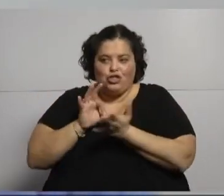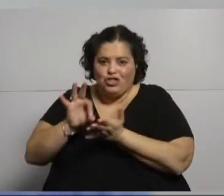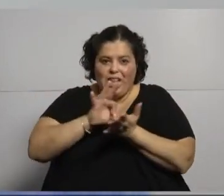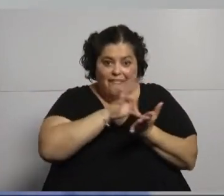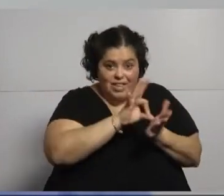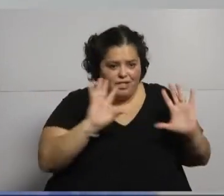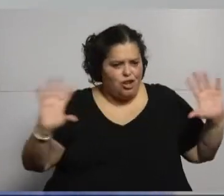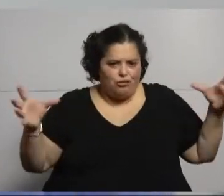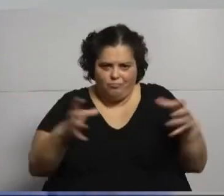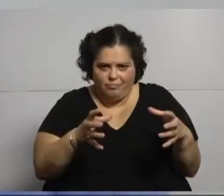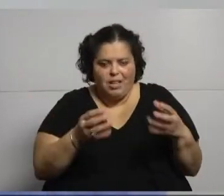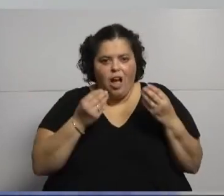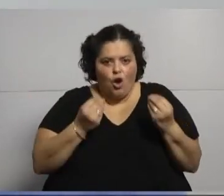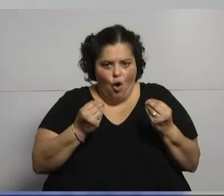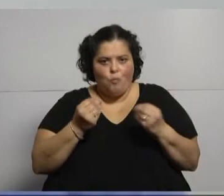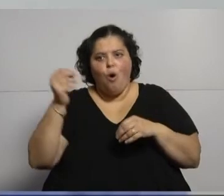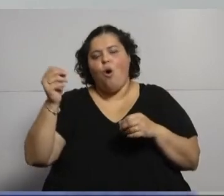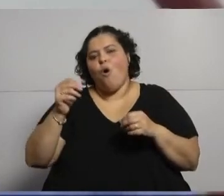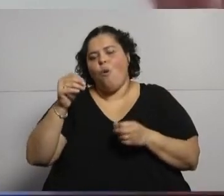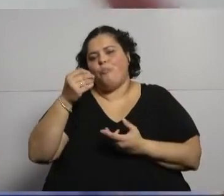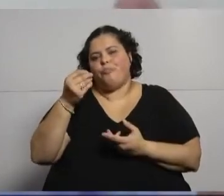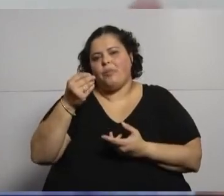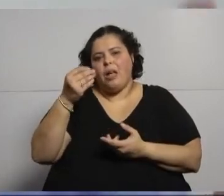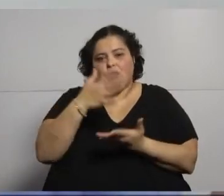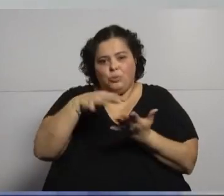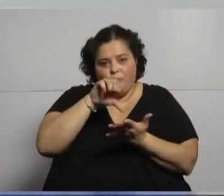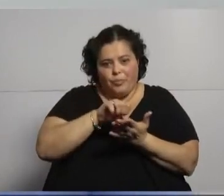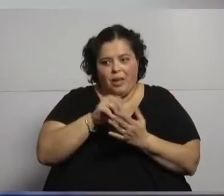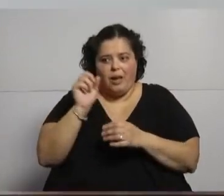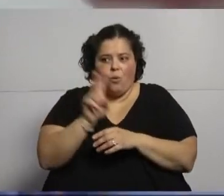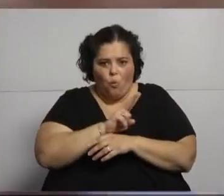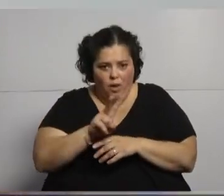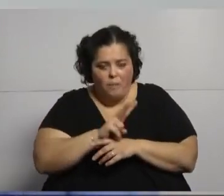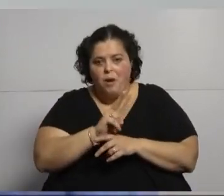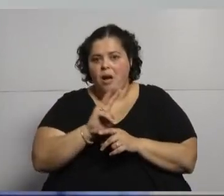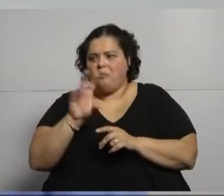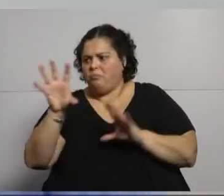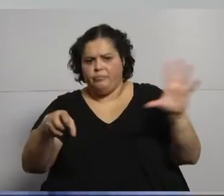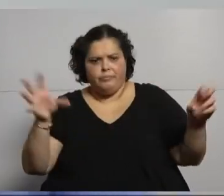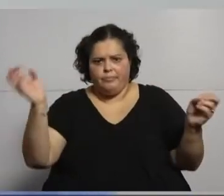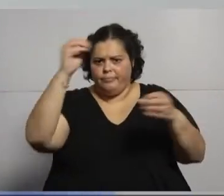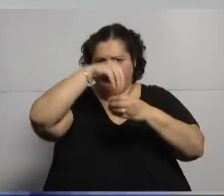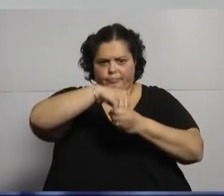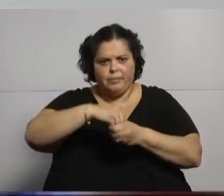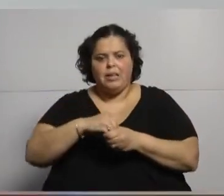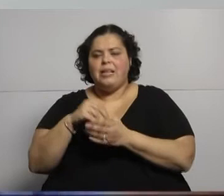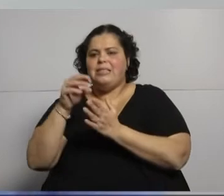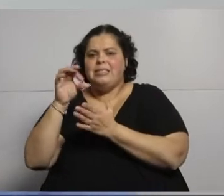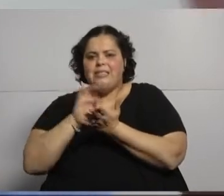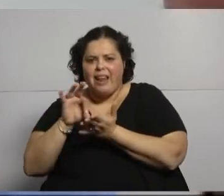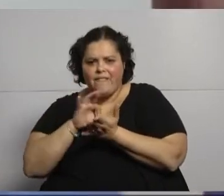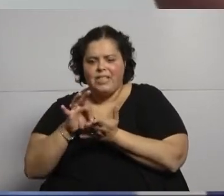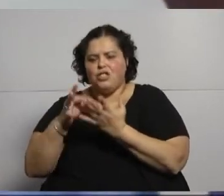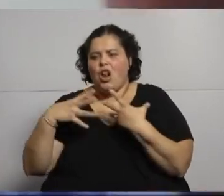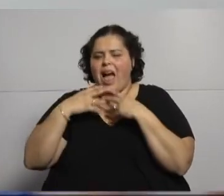lo que requiere. Creamos Bogotá Cuidadora, un espacio a través del cual empaquetábamos los servicios que tenía la Secretaría de Salud, la Secretaría de